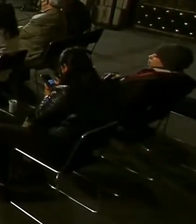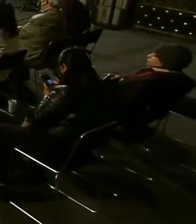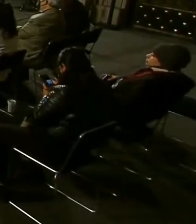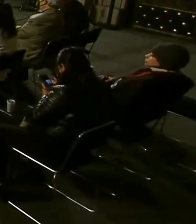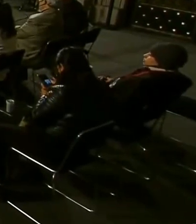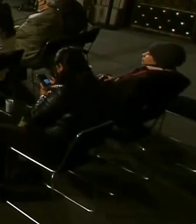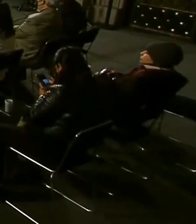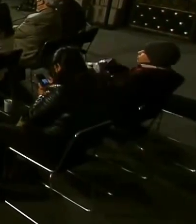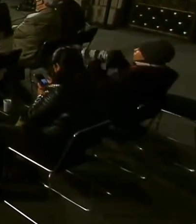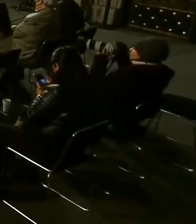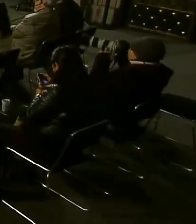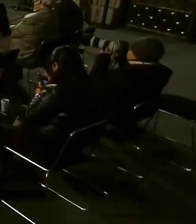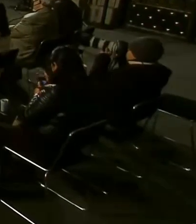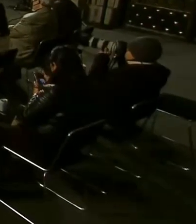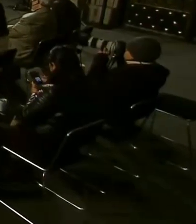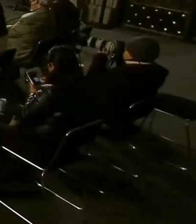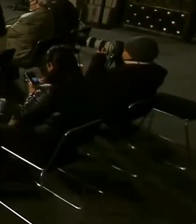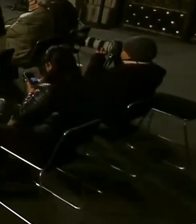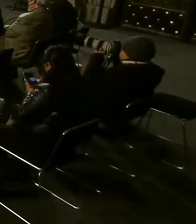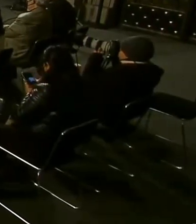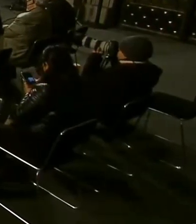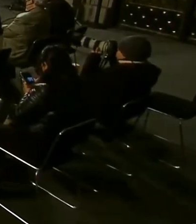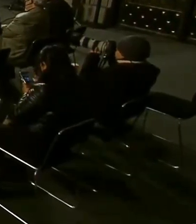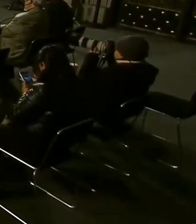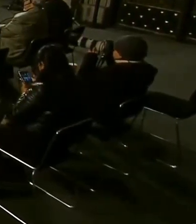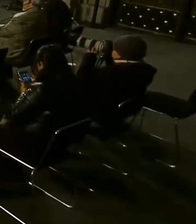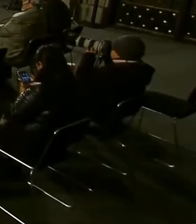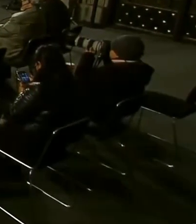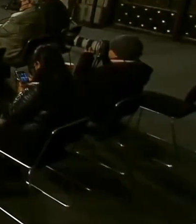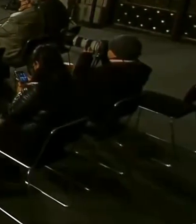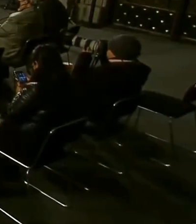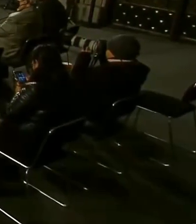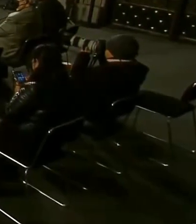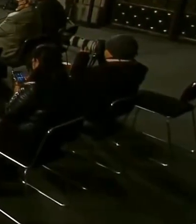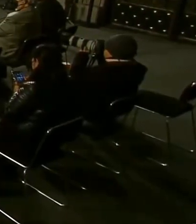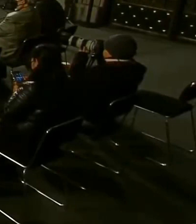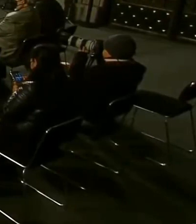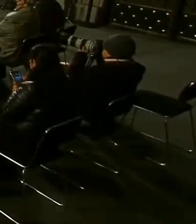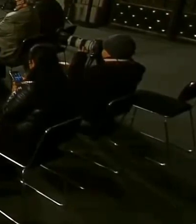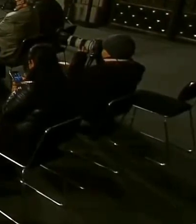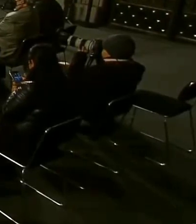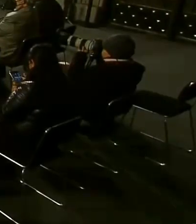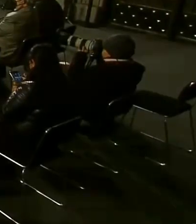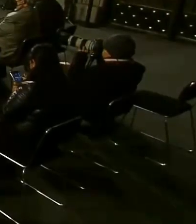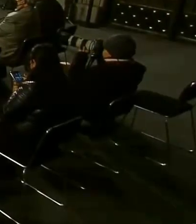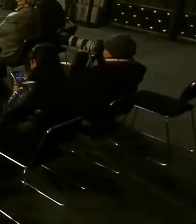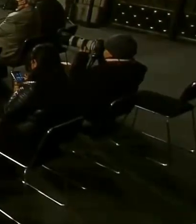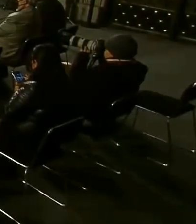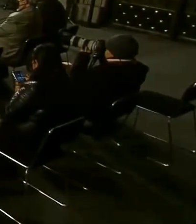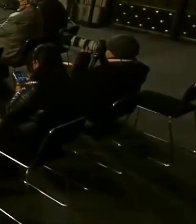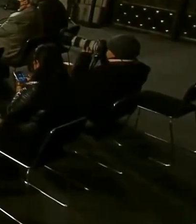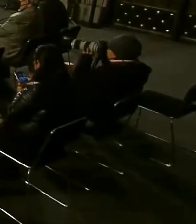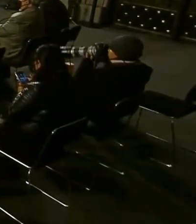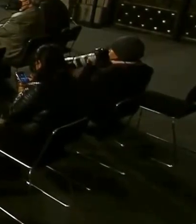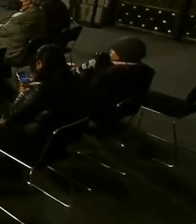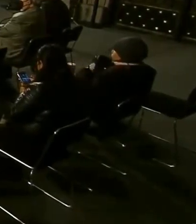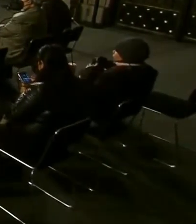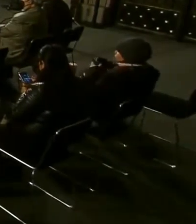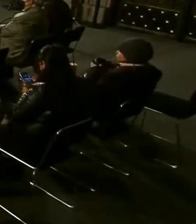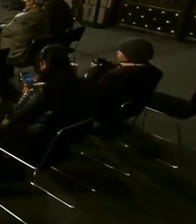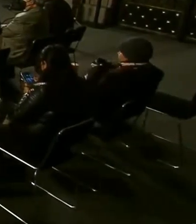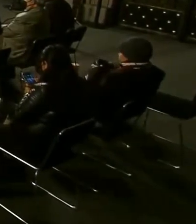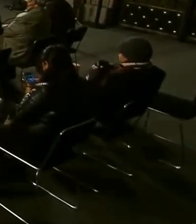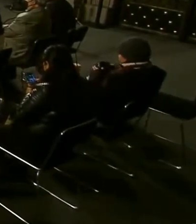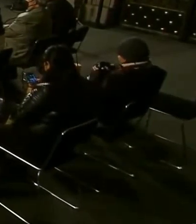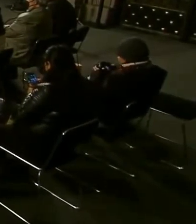Mexloop, está Estrella Blanca, está Zapaterías Canadá, está Chedraui, está Del